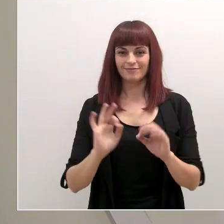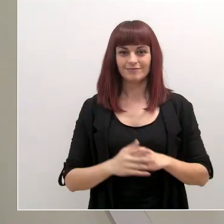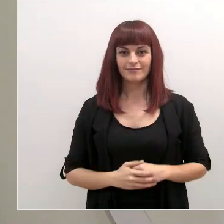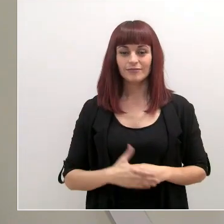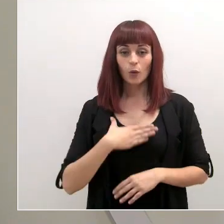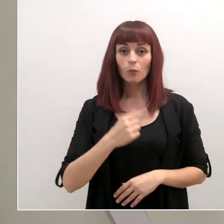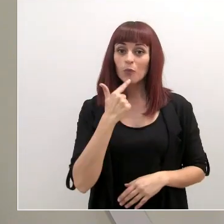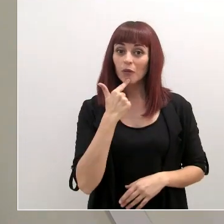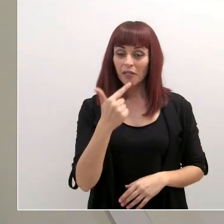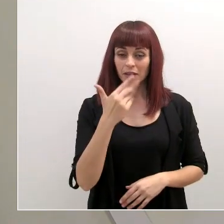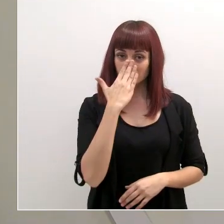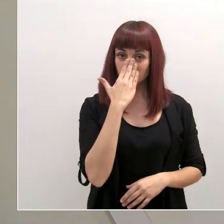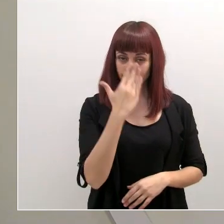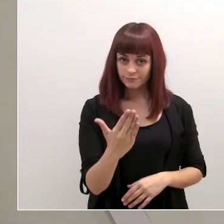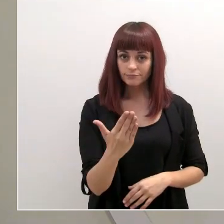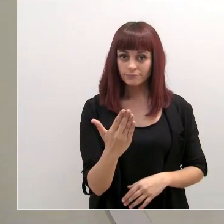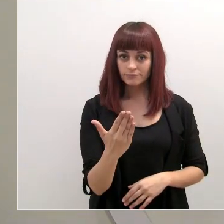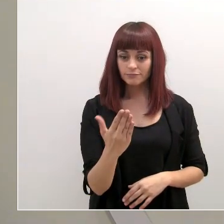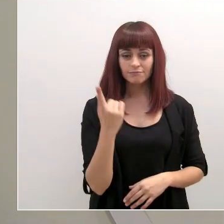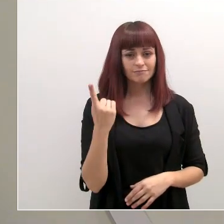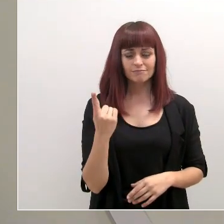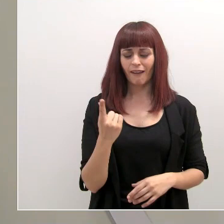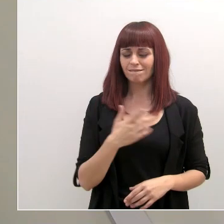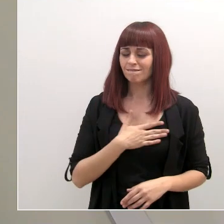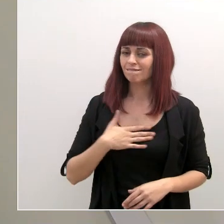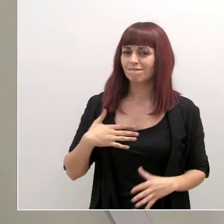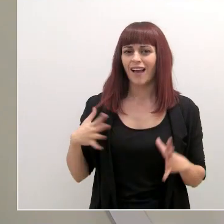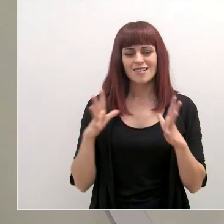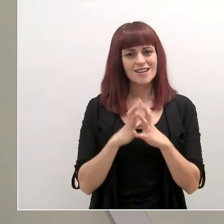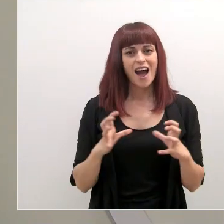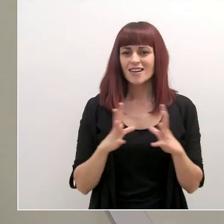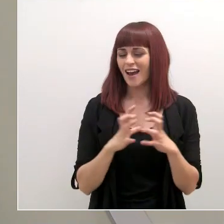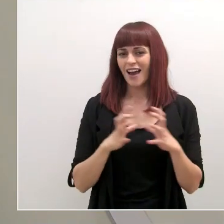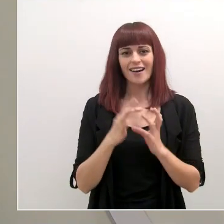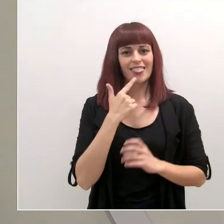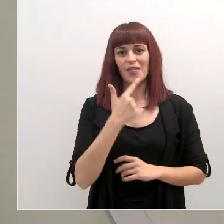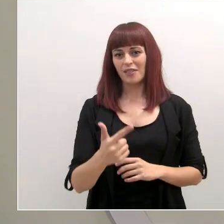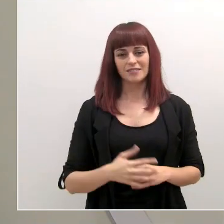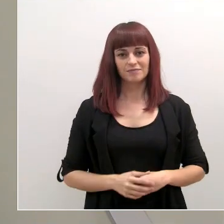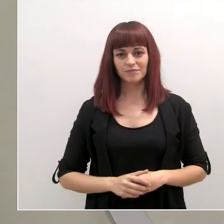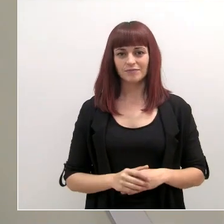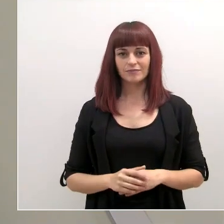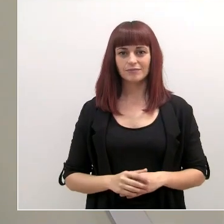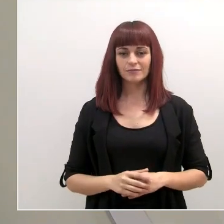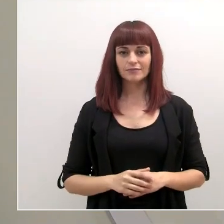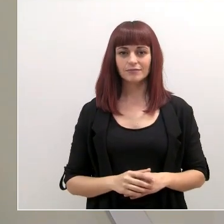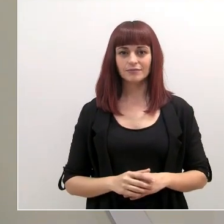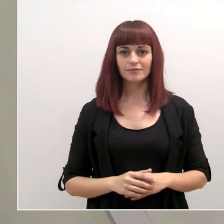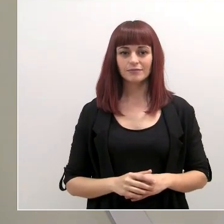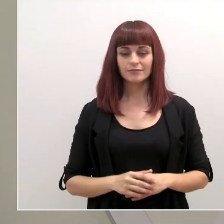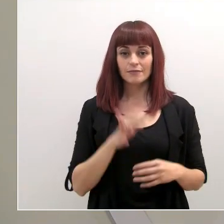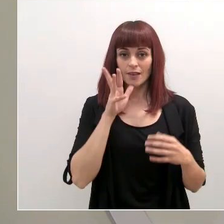Les puedo decir con toda sinceridad que es el dato que estábamos más deseosos de dar. Asimismo, no